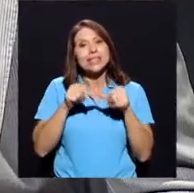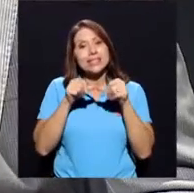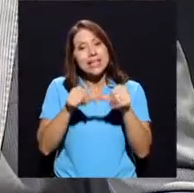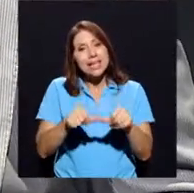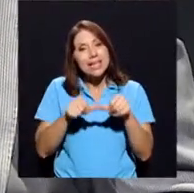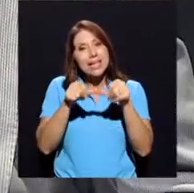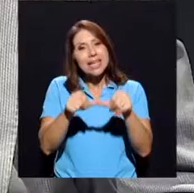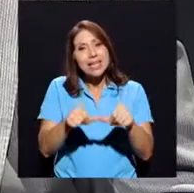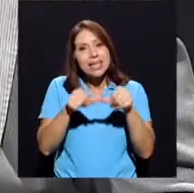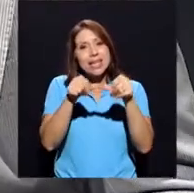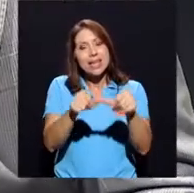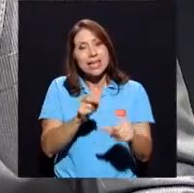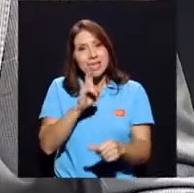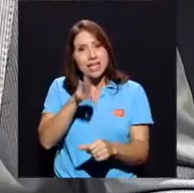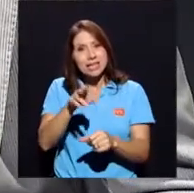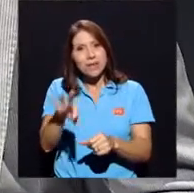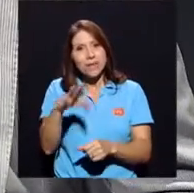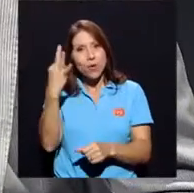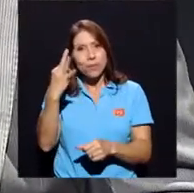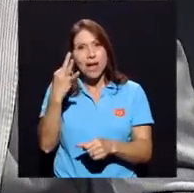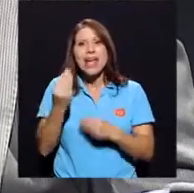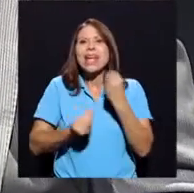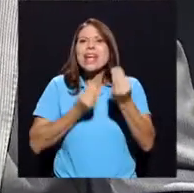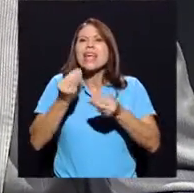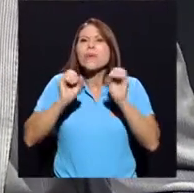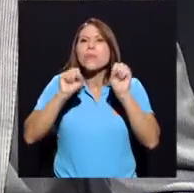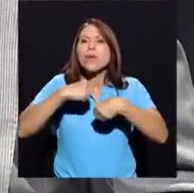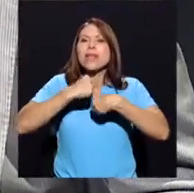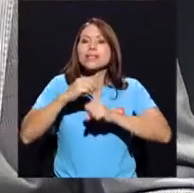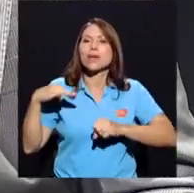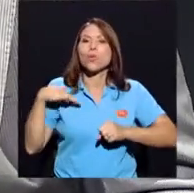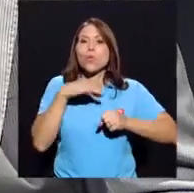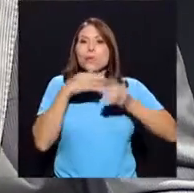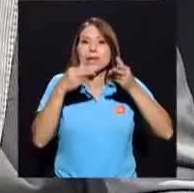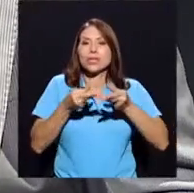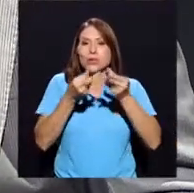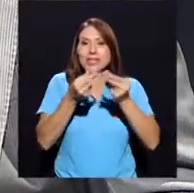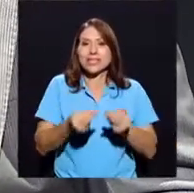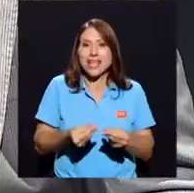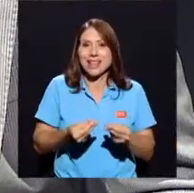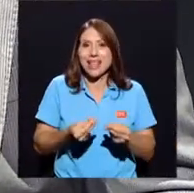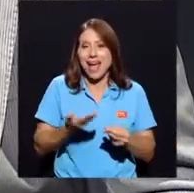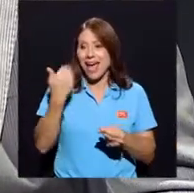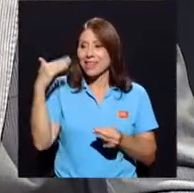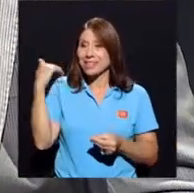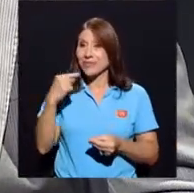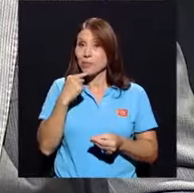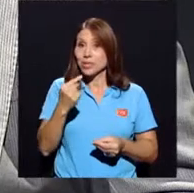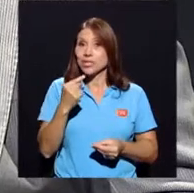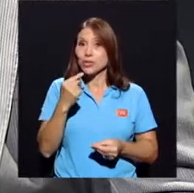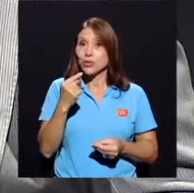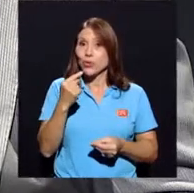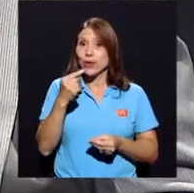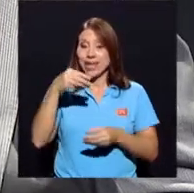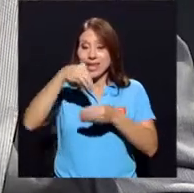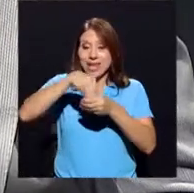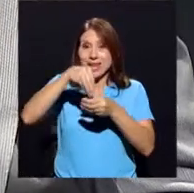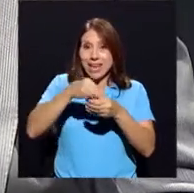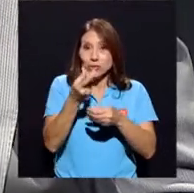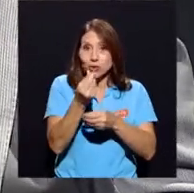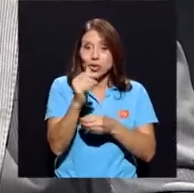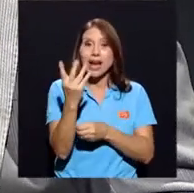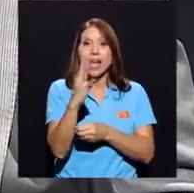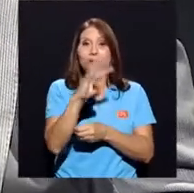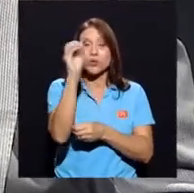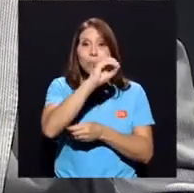este ejercicio verdad de lo que puede ser un ministro de hacienda habíamos dicho hace un ratito que los ingresos son el 14 por ciento del producto interno bruto es